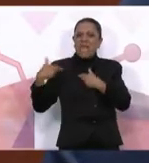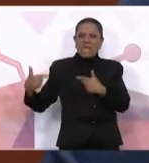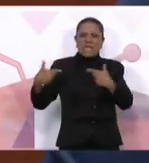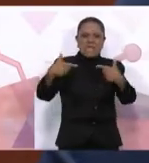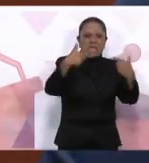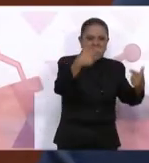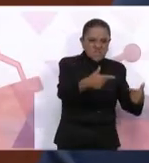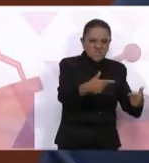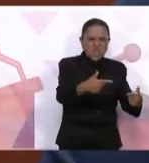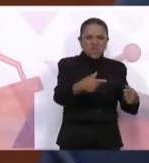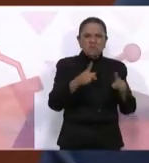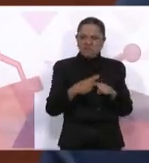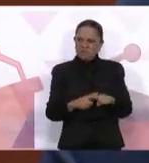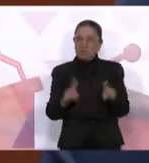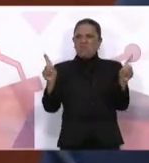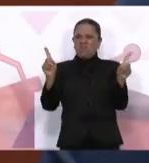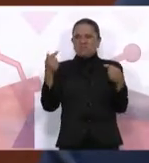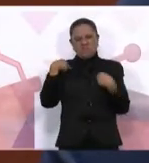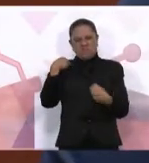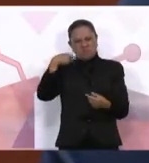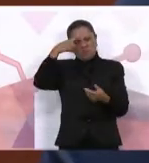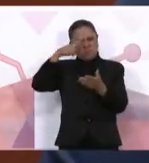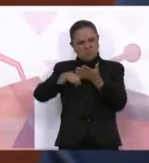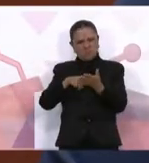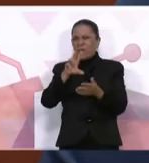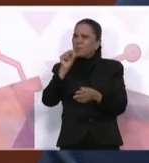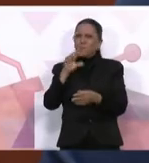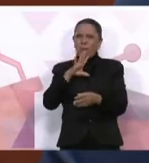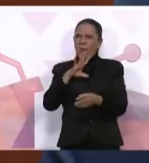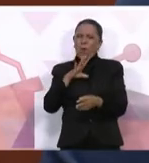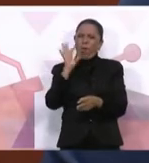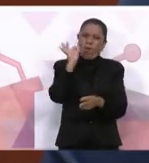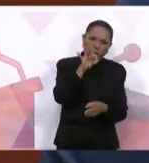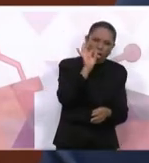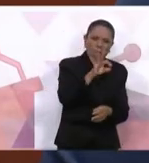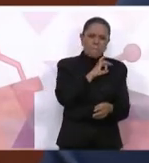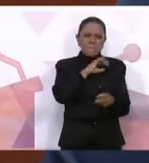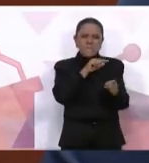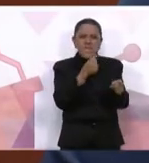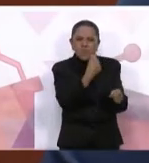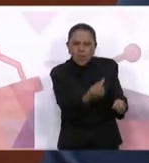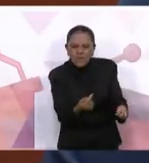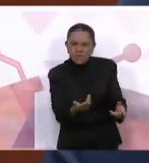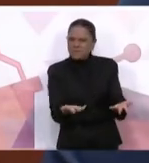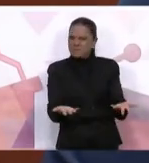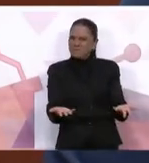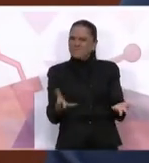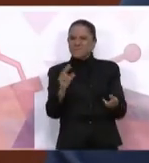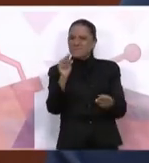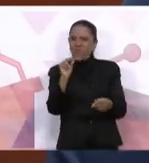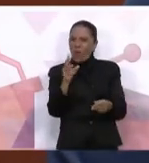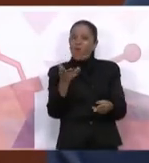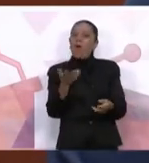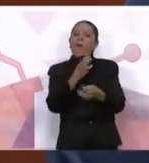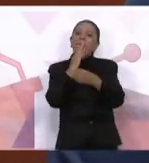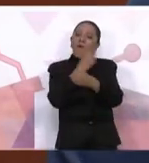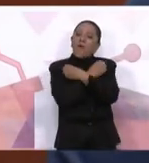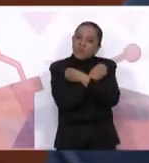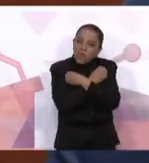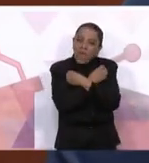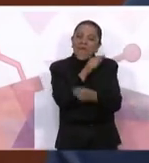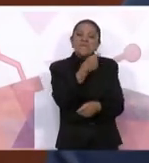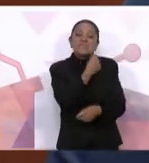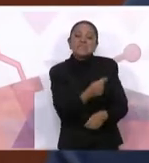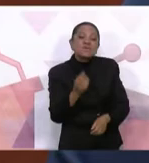niños todo lo contrario lo que se debe de hacer es educar a los niños son el futuro del estado de morelos y de nuestro país primero